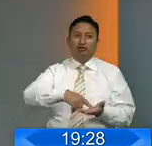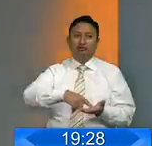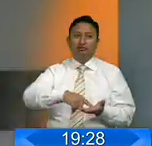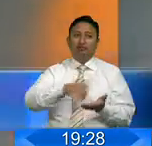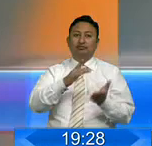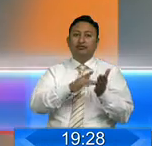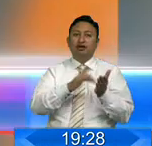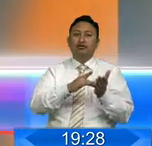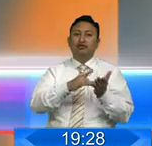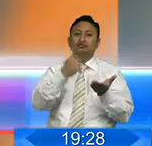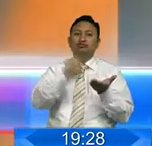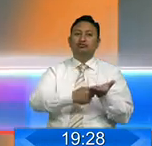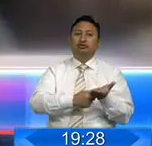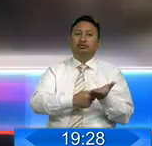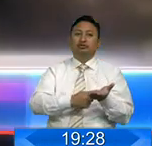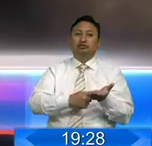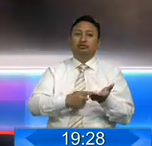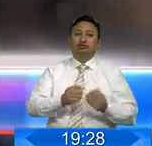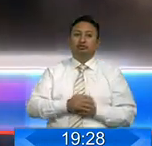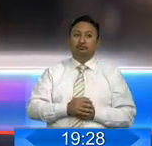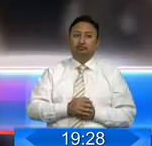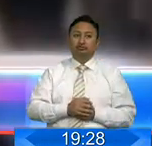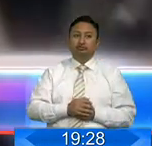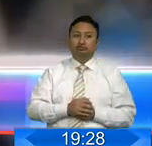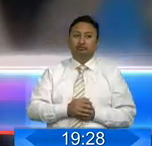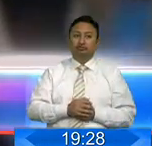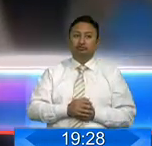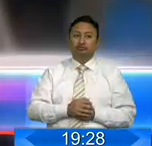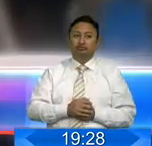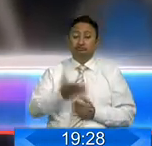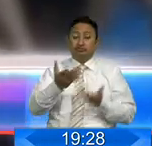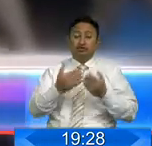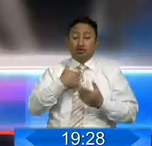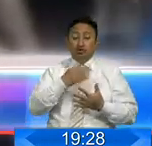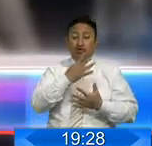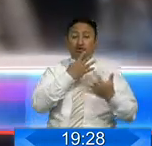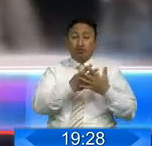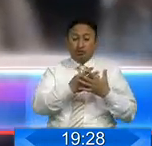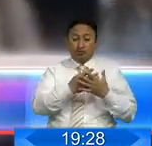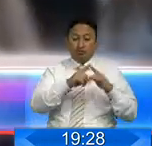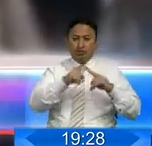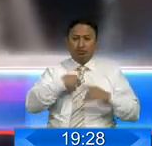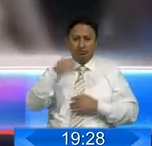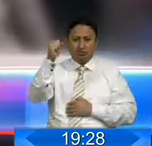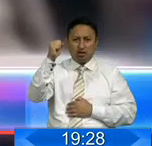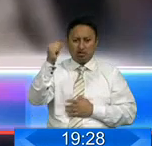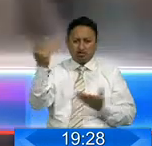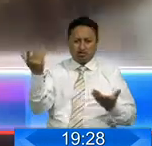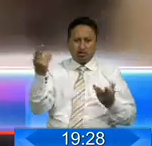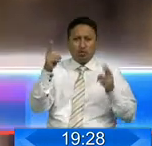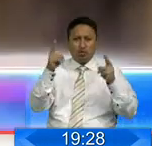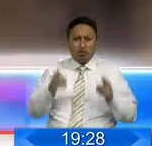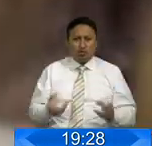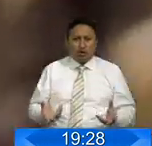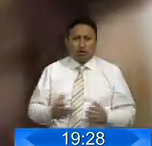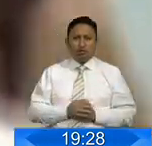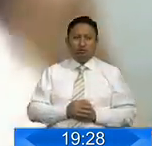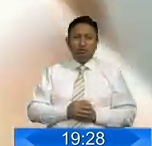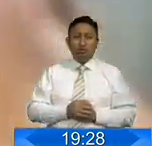desde el almuerzo quedan aquí podemos haber perdido de la libertad pero ama nuestro derecho como seres humanos